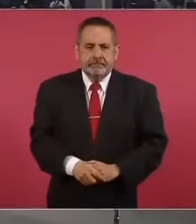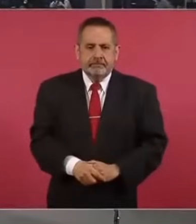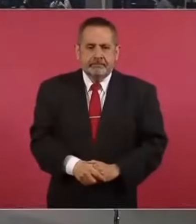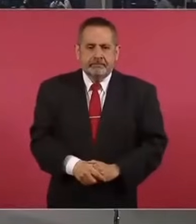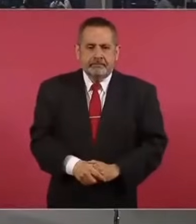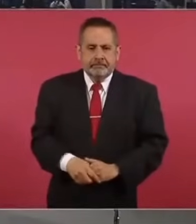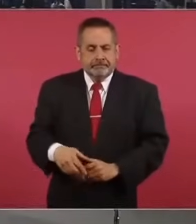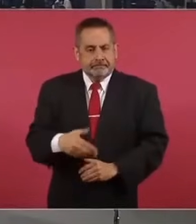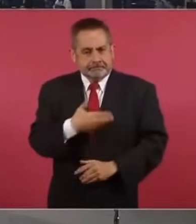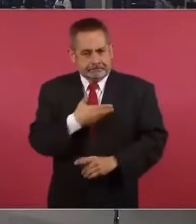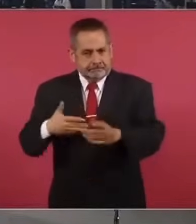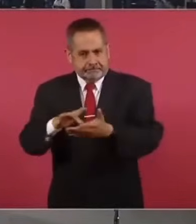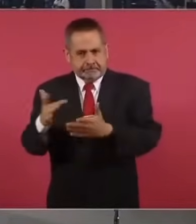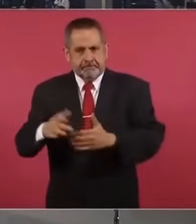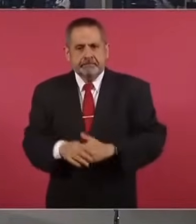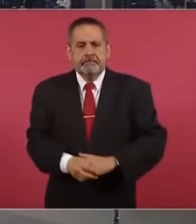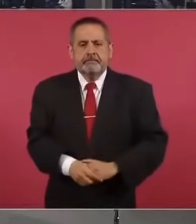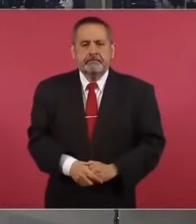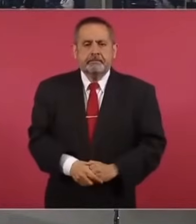Presidente, gracias.